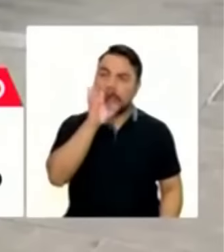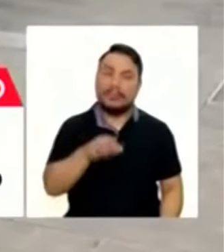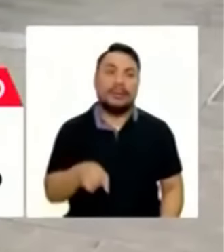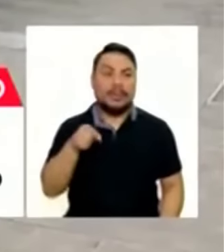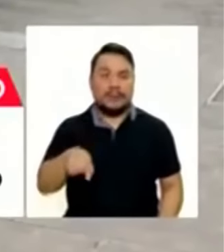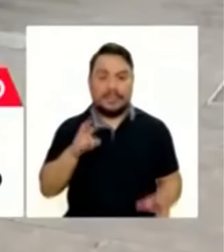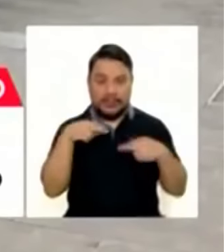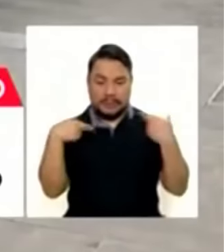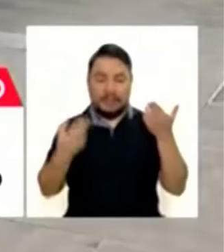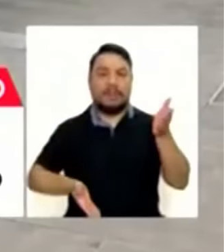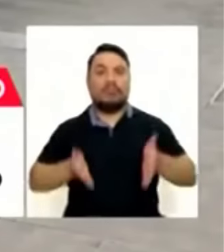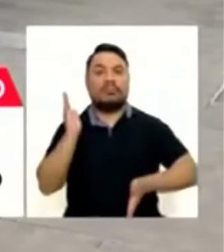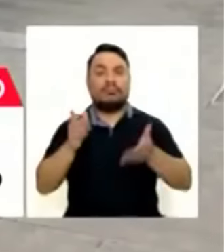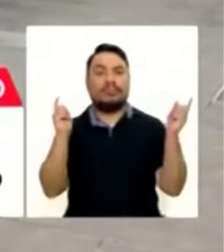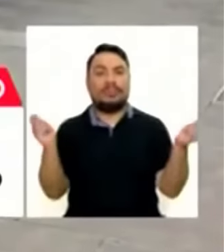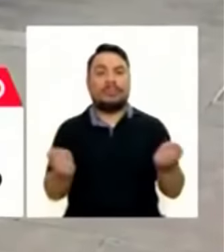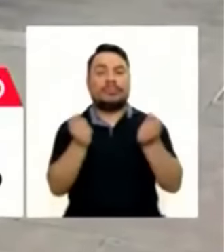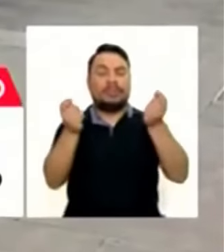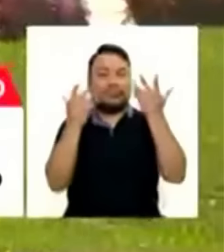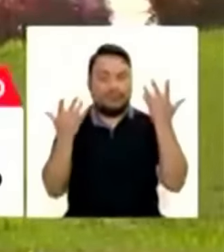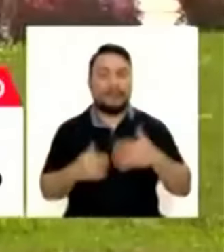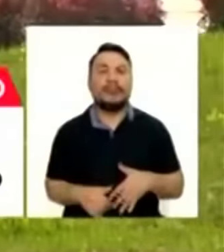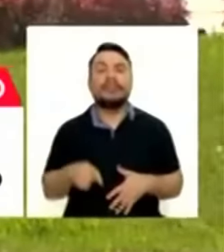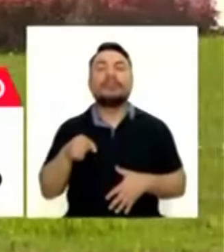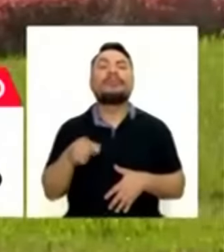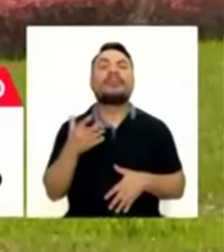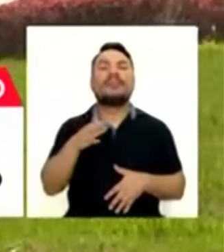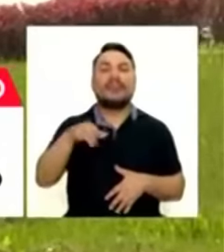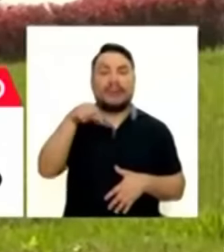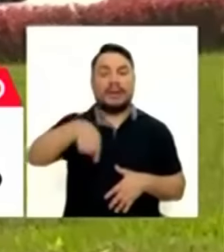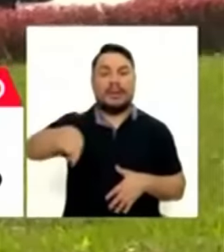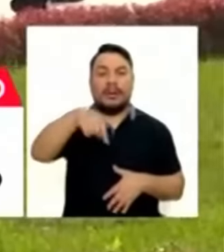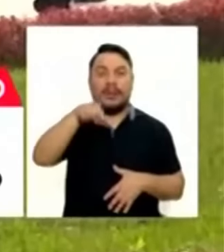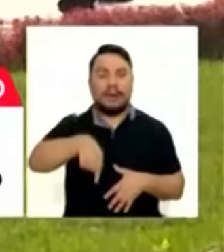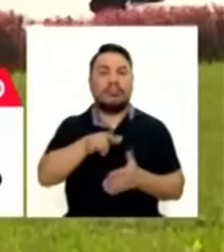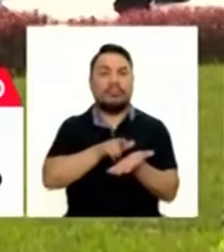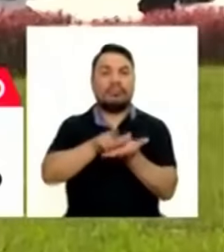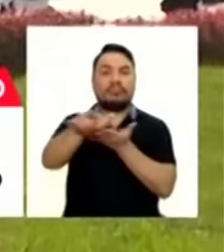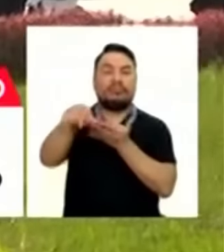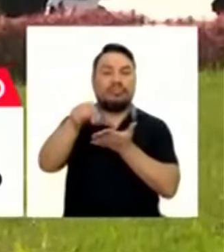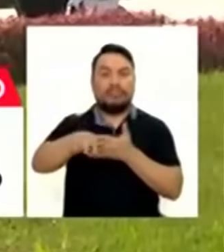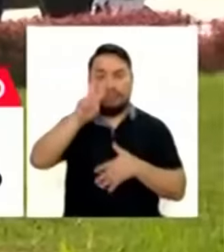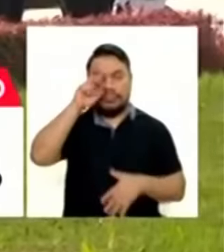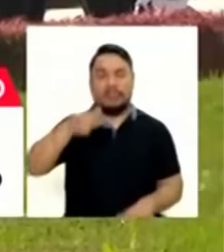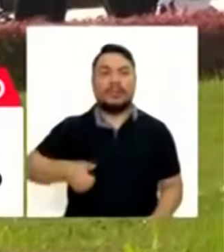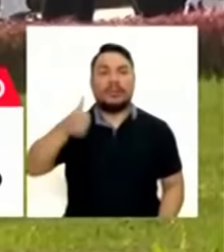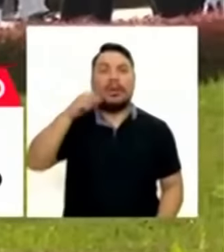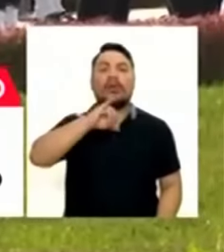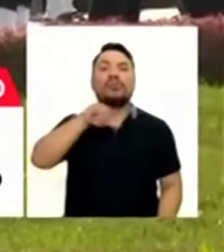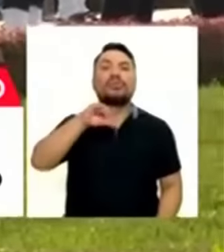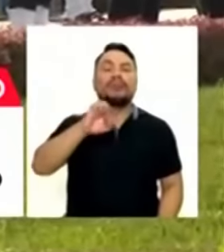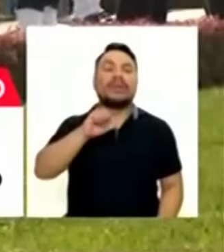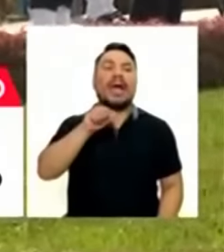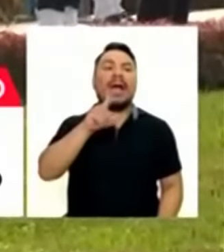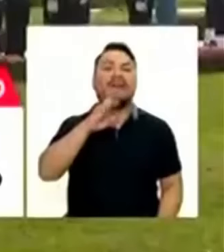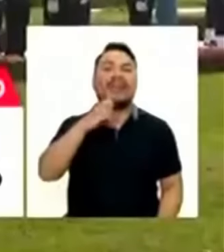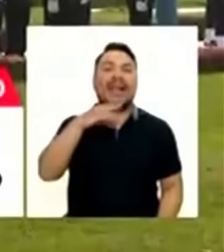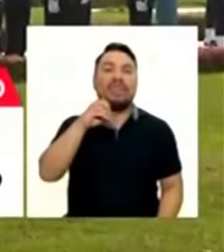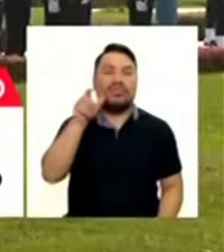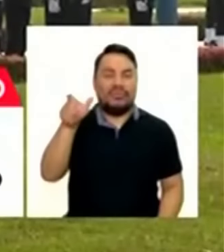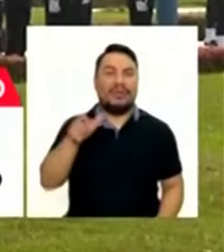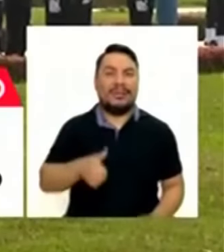la ceremonia por el 83º aniversario de la inmolación del Capitán FAP José Abelardo Quiñones